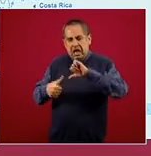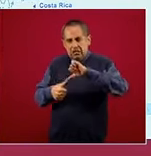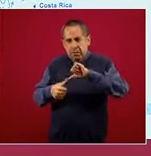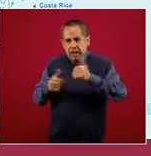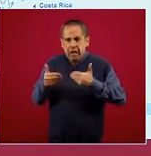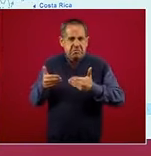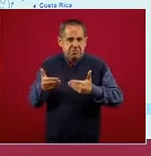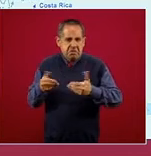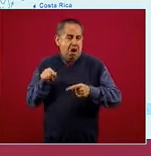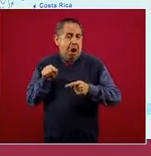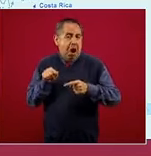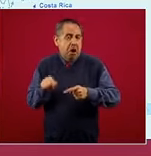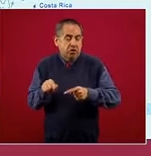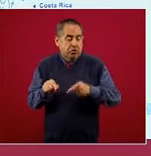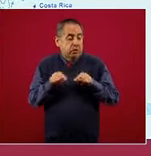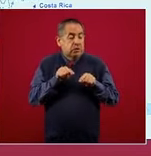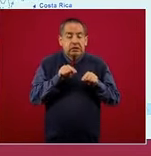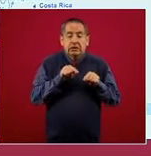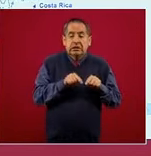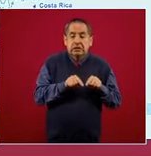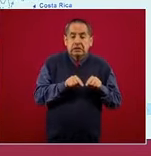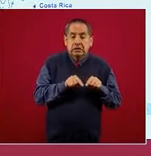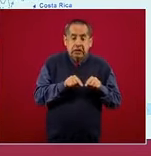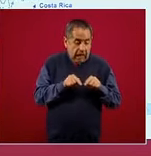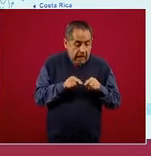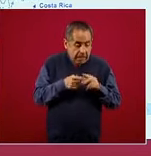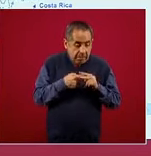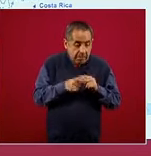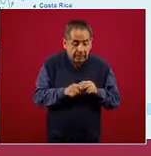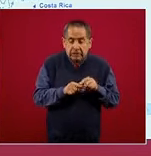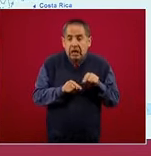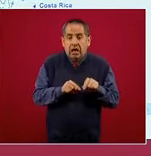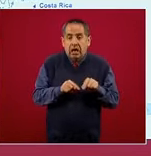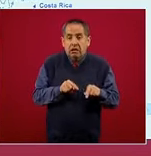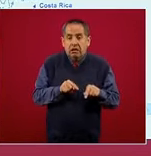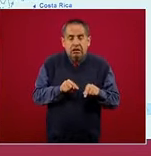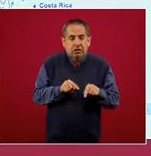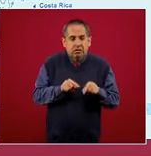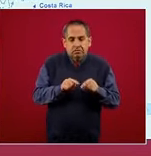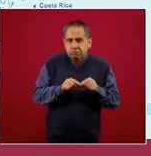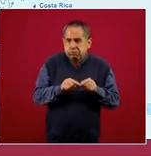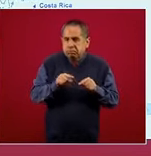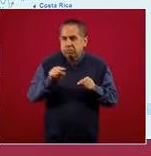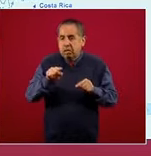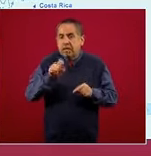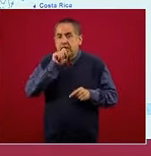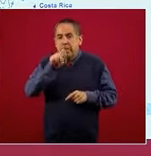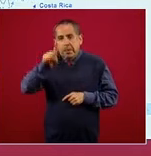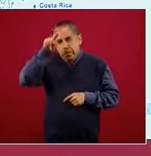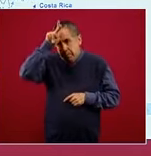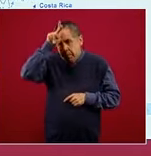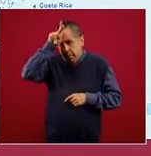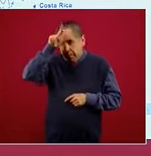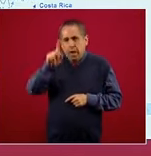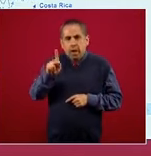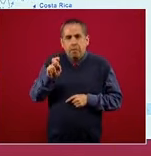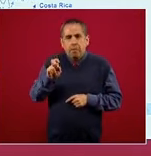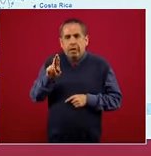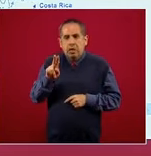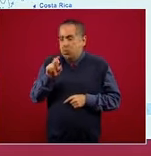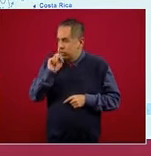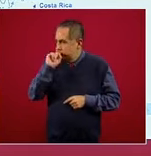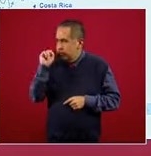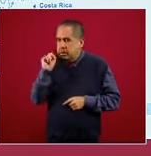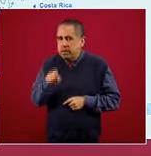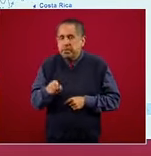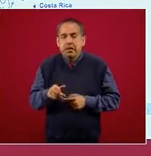manera temprana, y un poco empieza también a destacar Perú, que es un país de